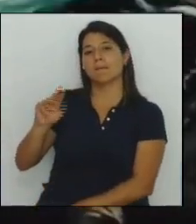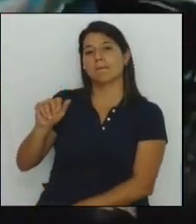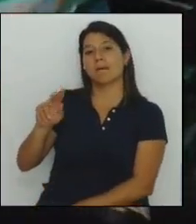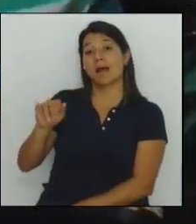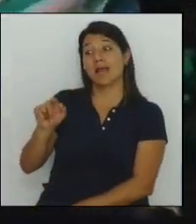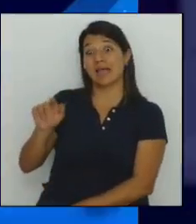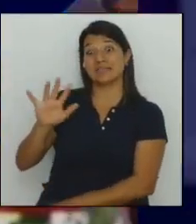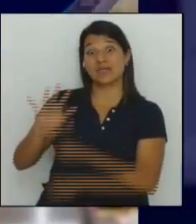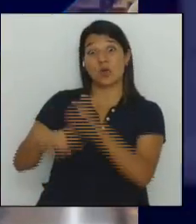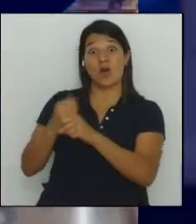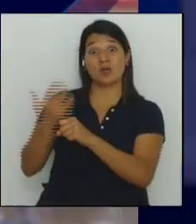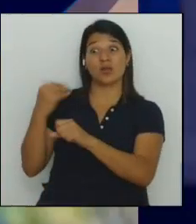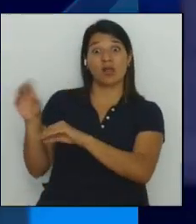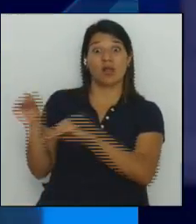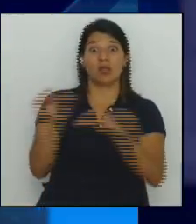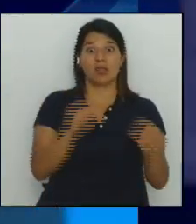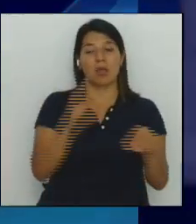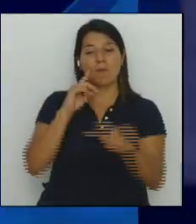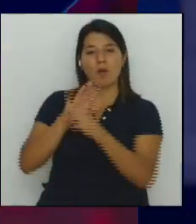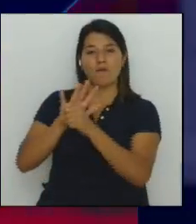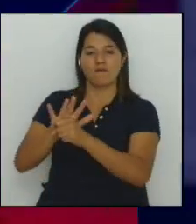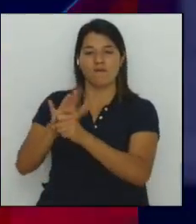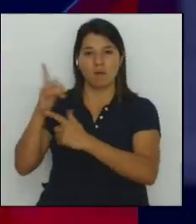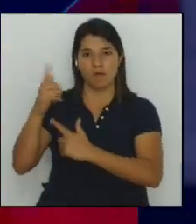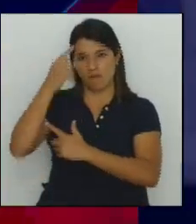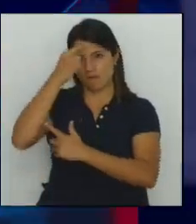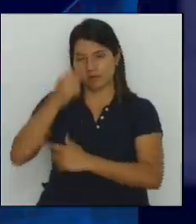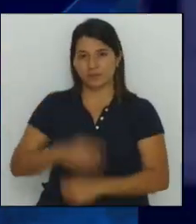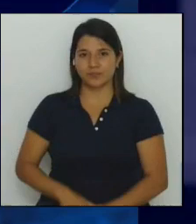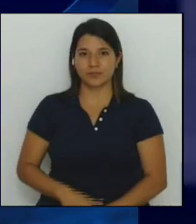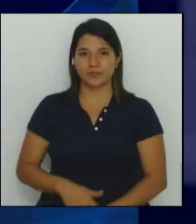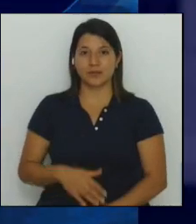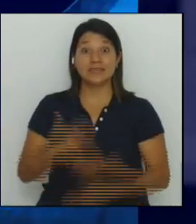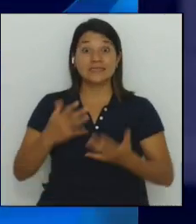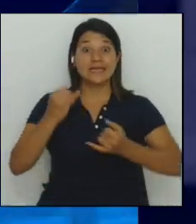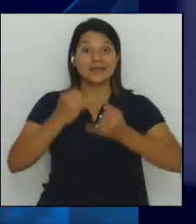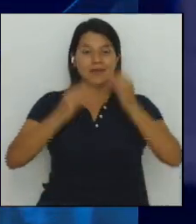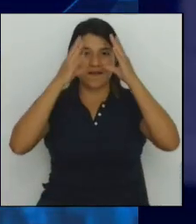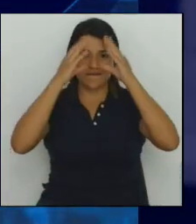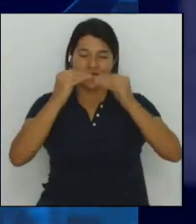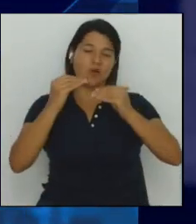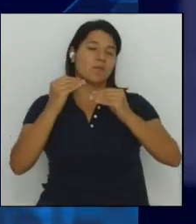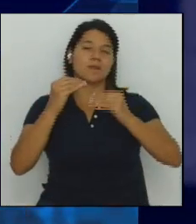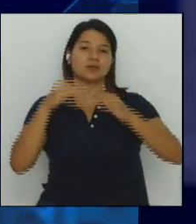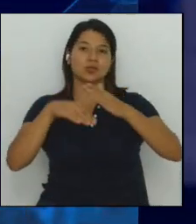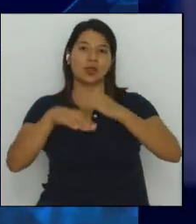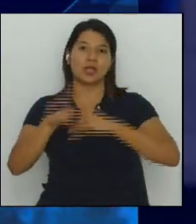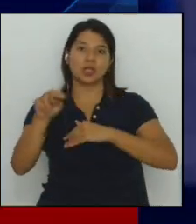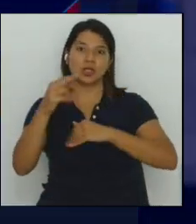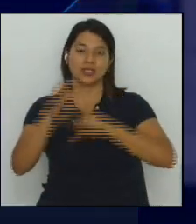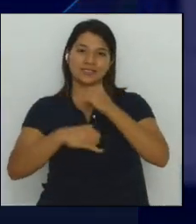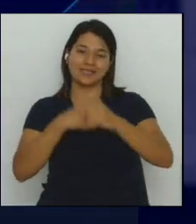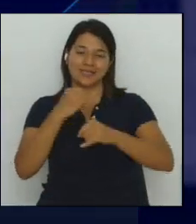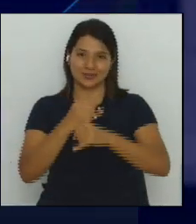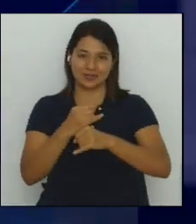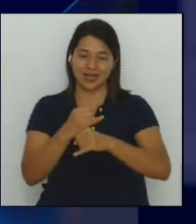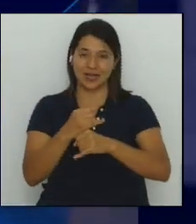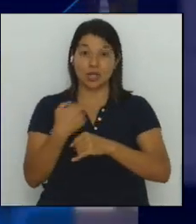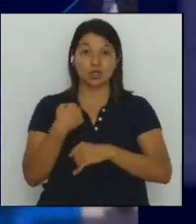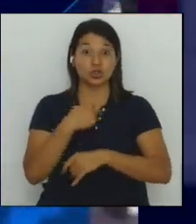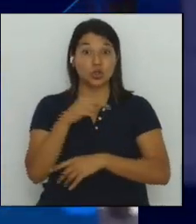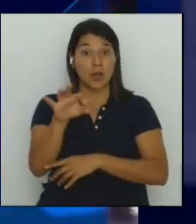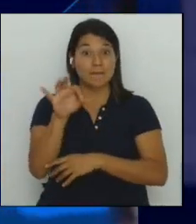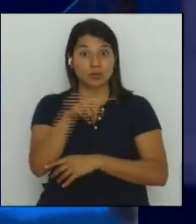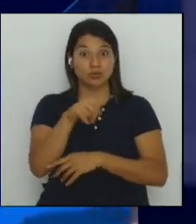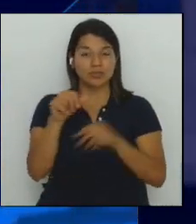represión militar. Por el momento, esta es toda la información que tenemos en las noticias internacionales. Los invitamos a que continúen con la programación de